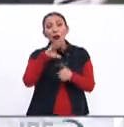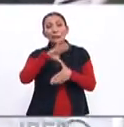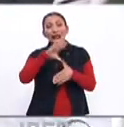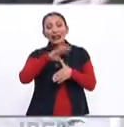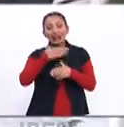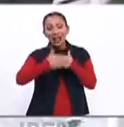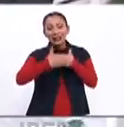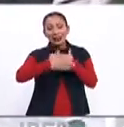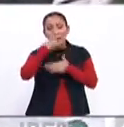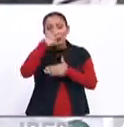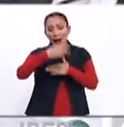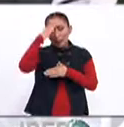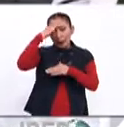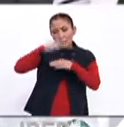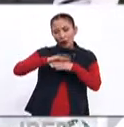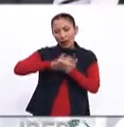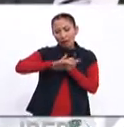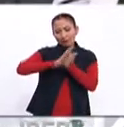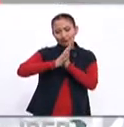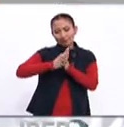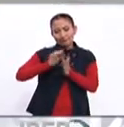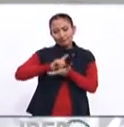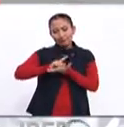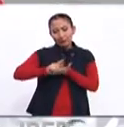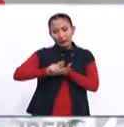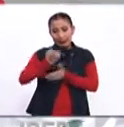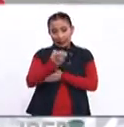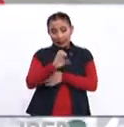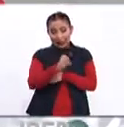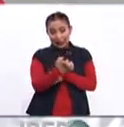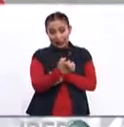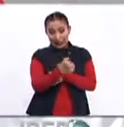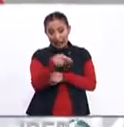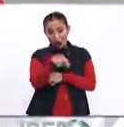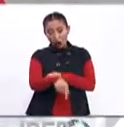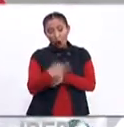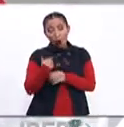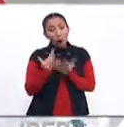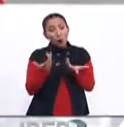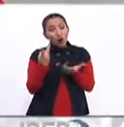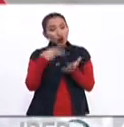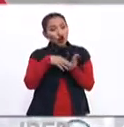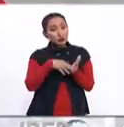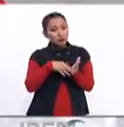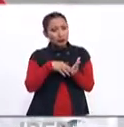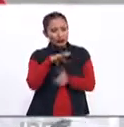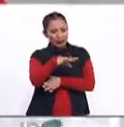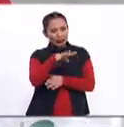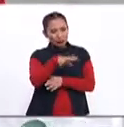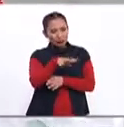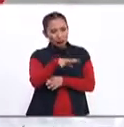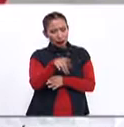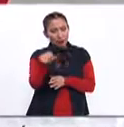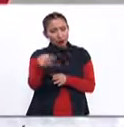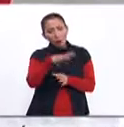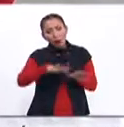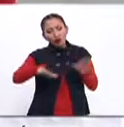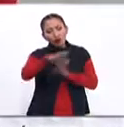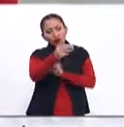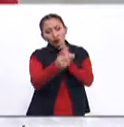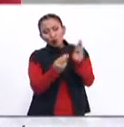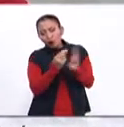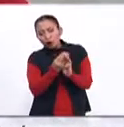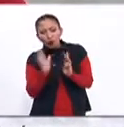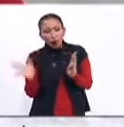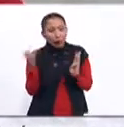de los Archivos para la Memoria y la Transparencia. Este enero estrenamos un 2019 que dibuja un mundo